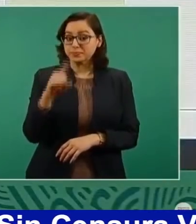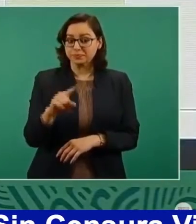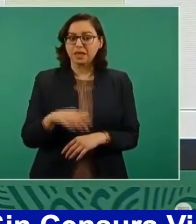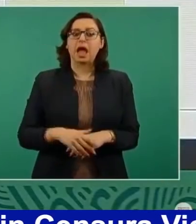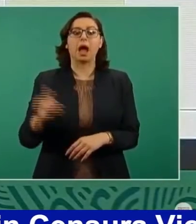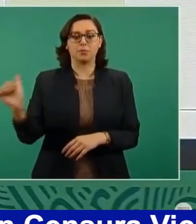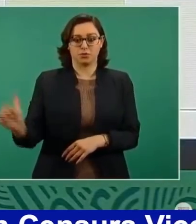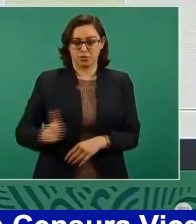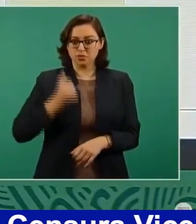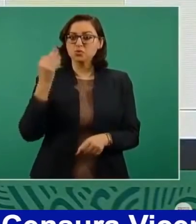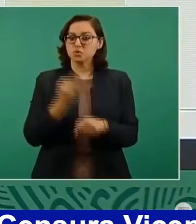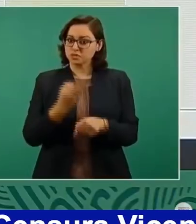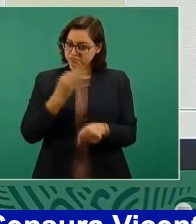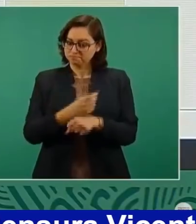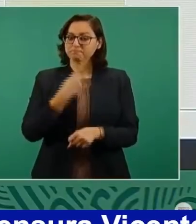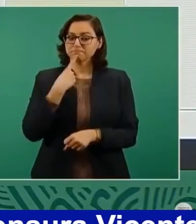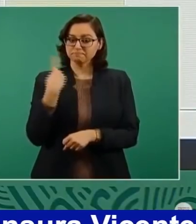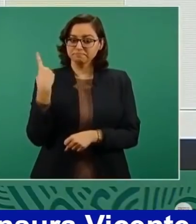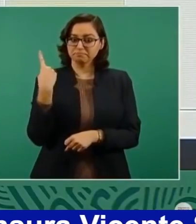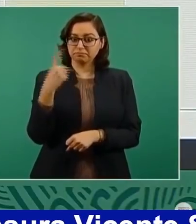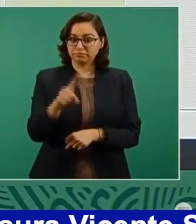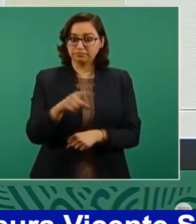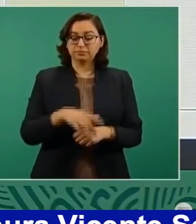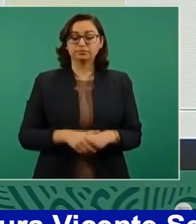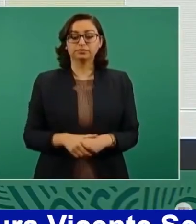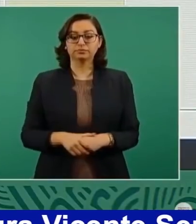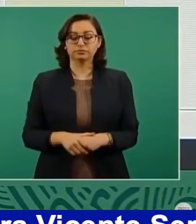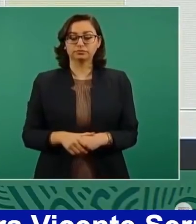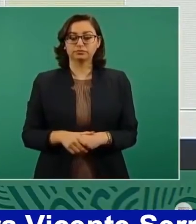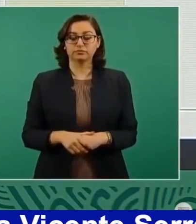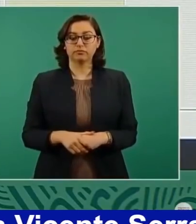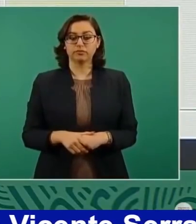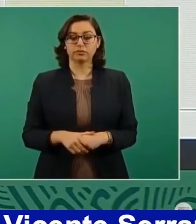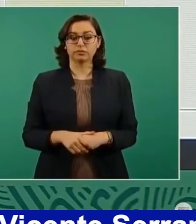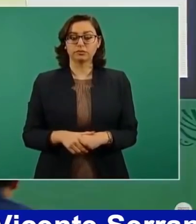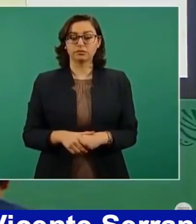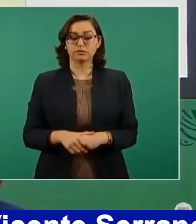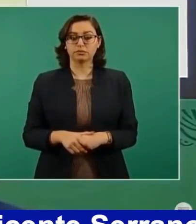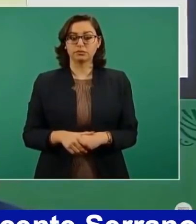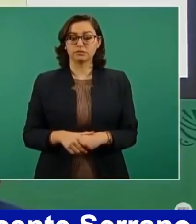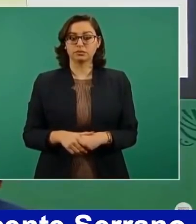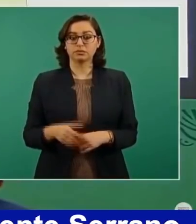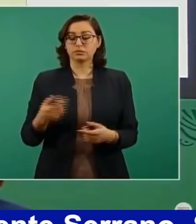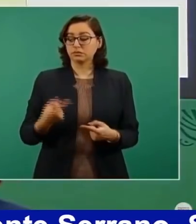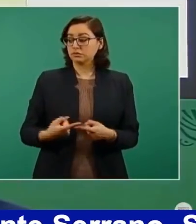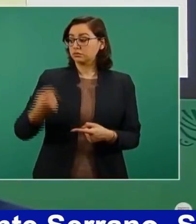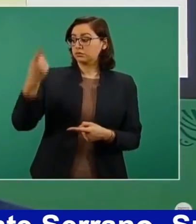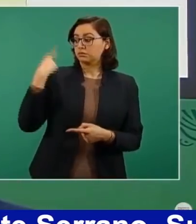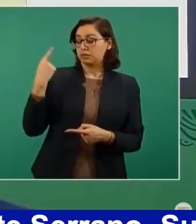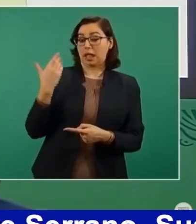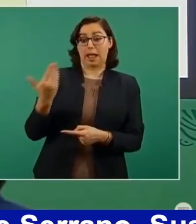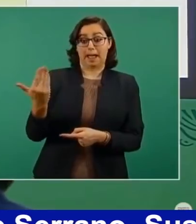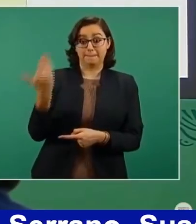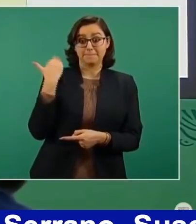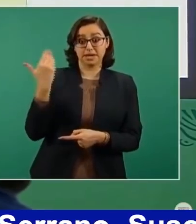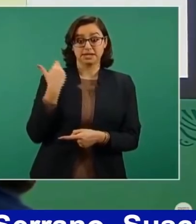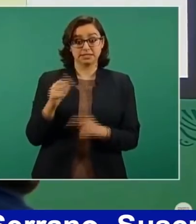aprovechar. El último aumento del 16%,